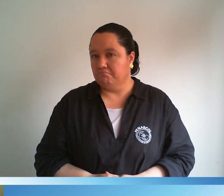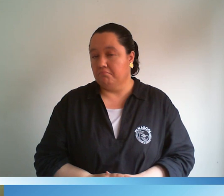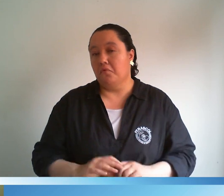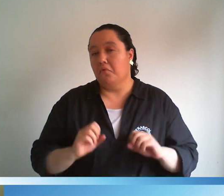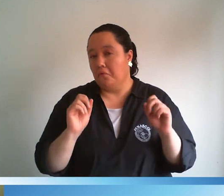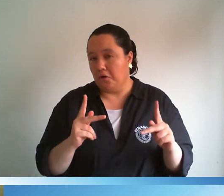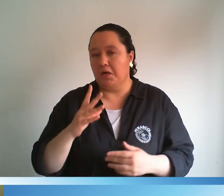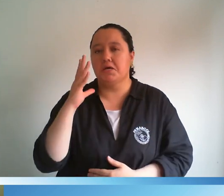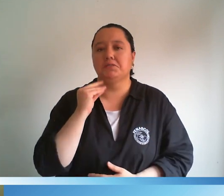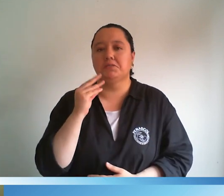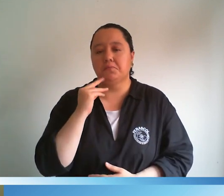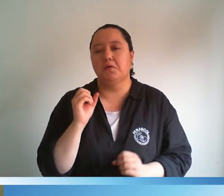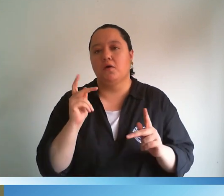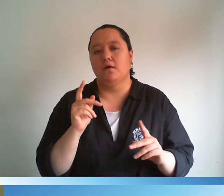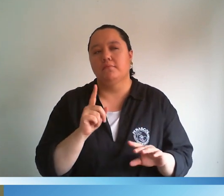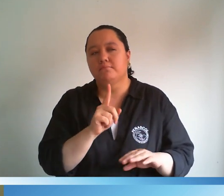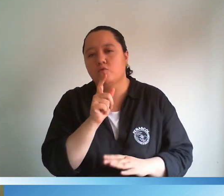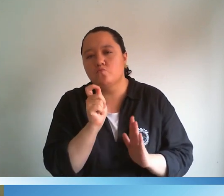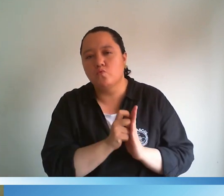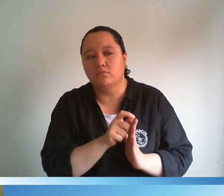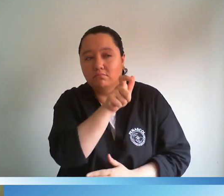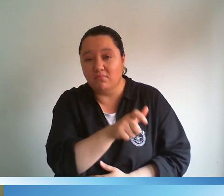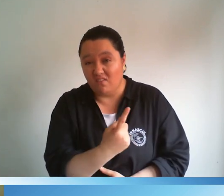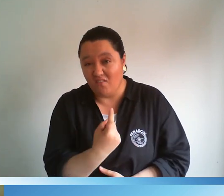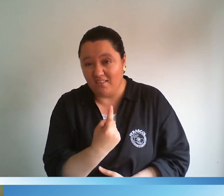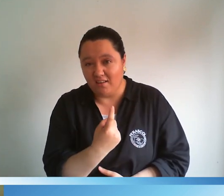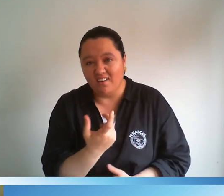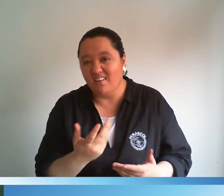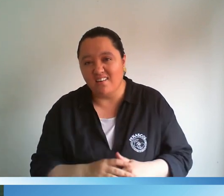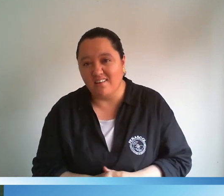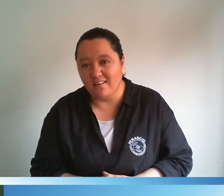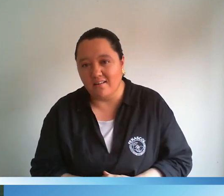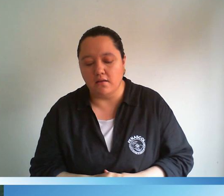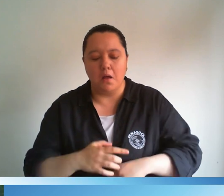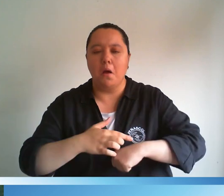Tal vez tenga experiencia, pero ¿sabes qué no tiene este chico?